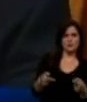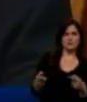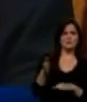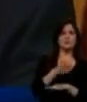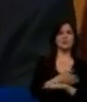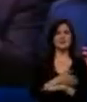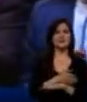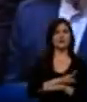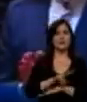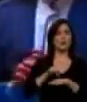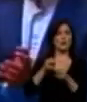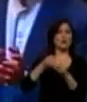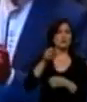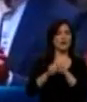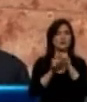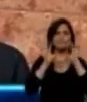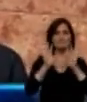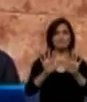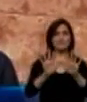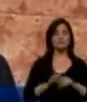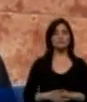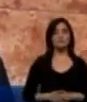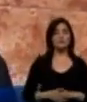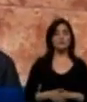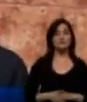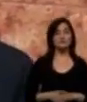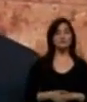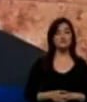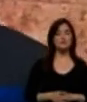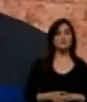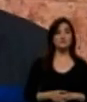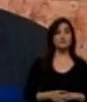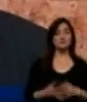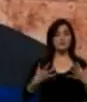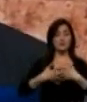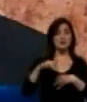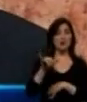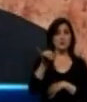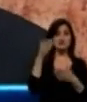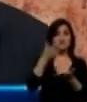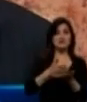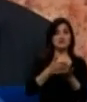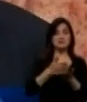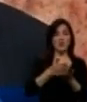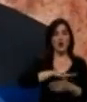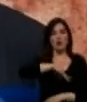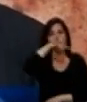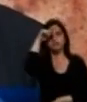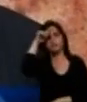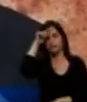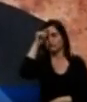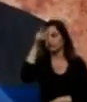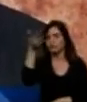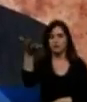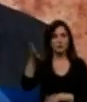ya habitual en los últimos 10 años. Se dijo que se terminan las sabatinas, estupendo. Ya estábamos cansados de las sabatinas